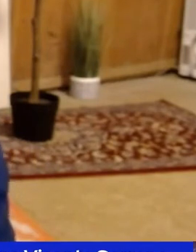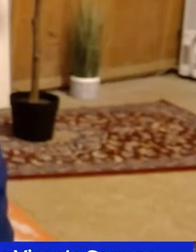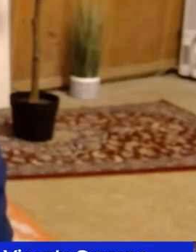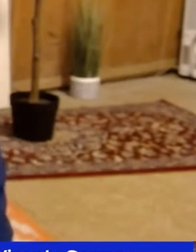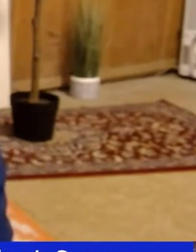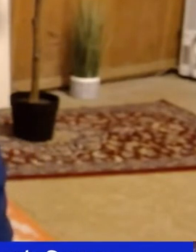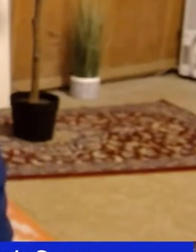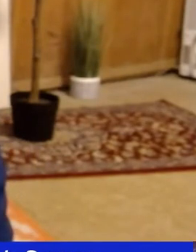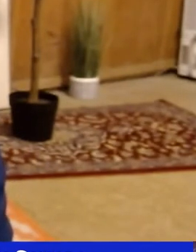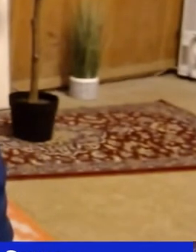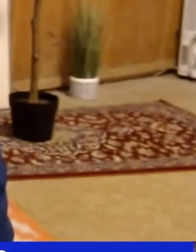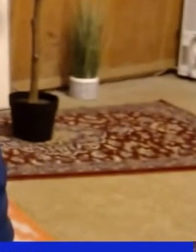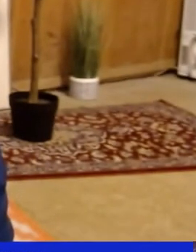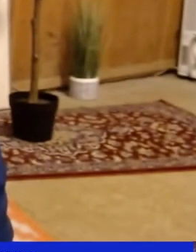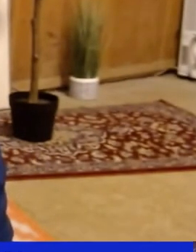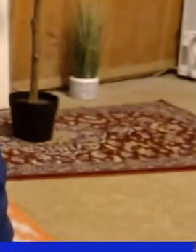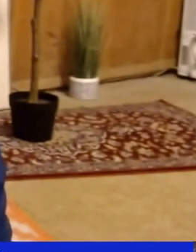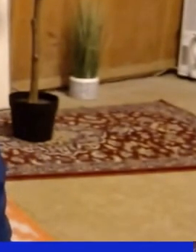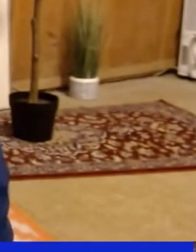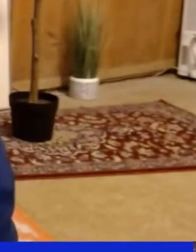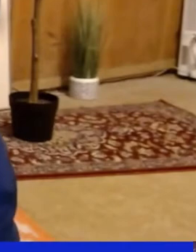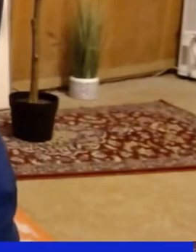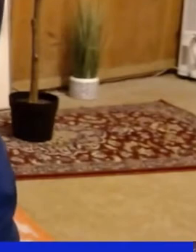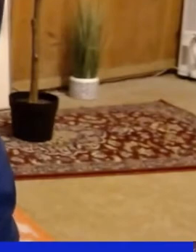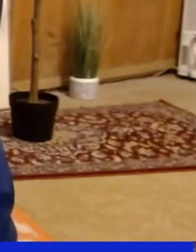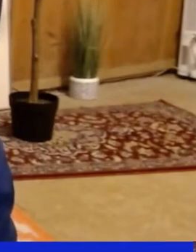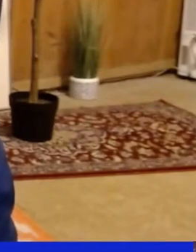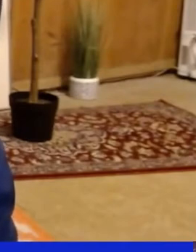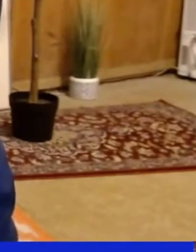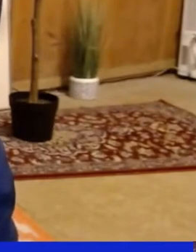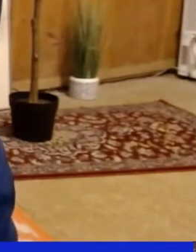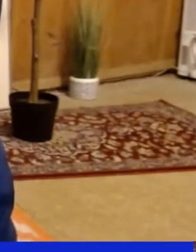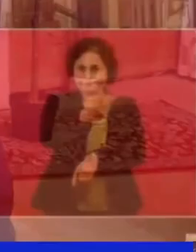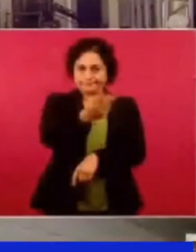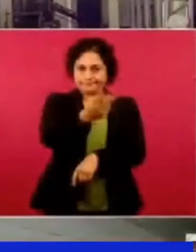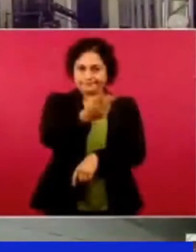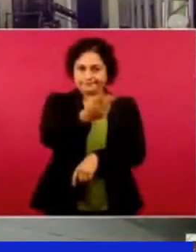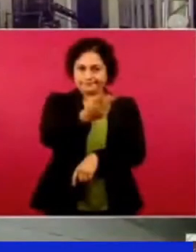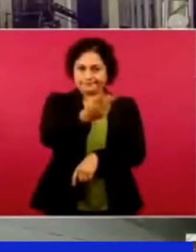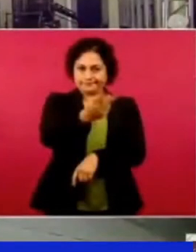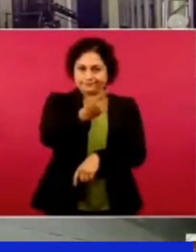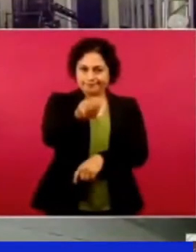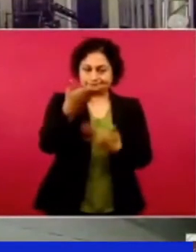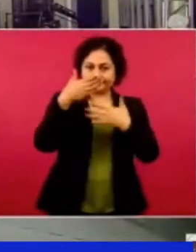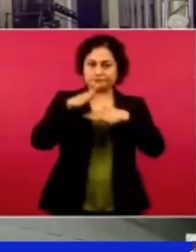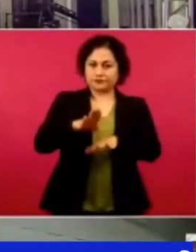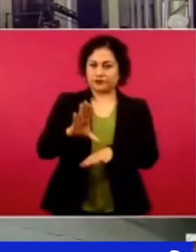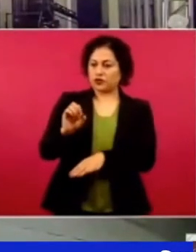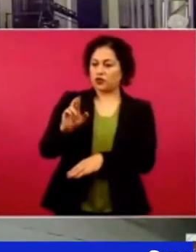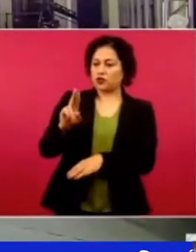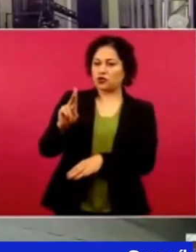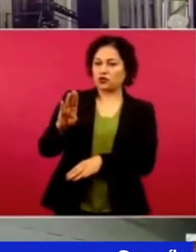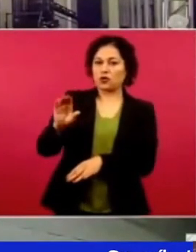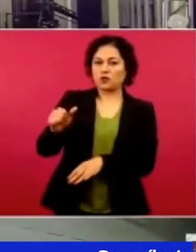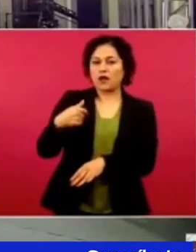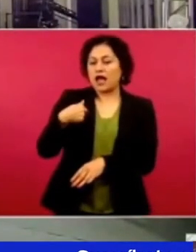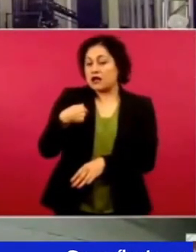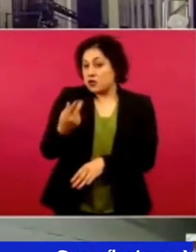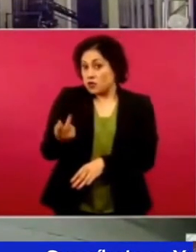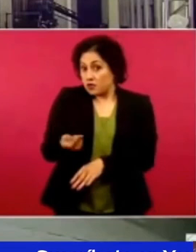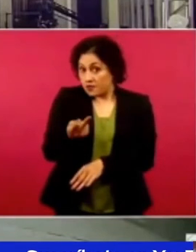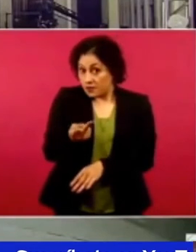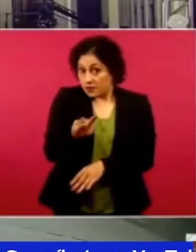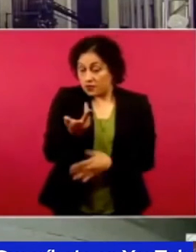Don David, por si no lo tiene por ahí, y lo platicamos con mucho gusto en unos momentos más. Presidente, él señalaba, cuidado